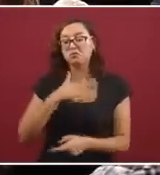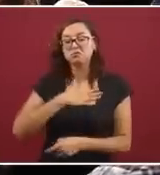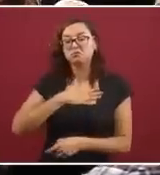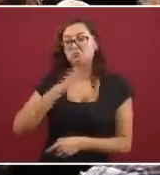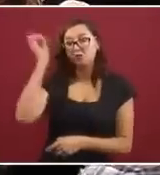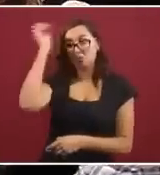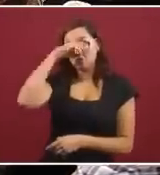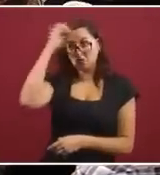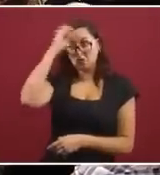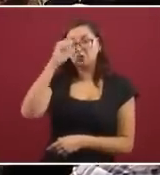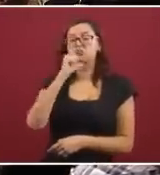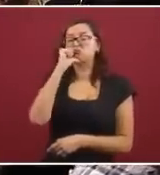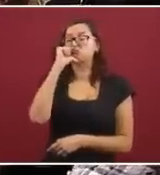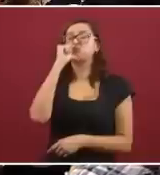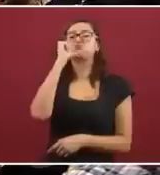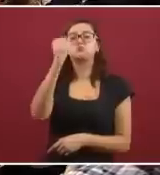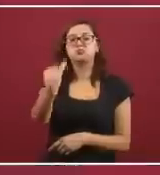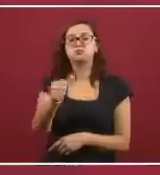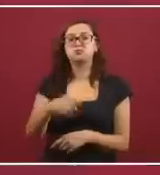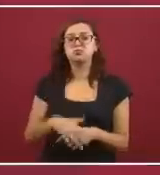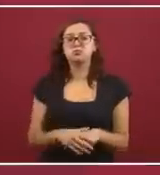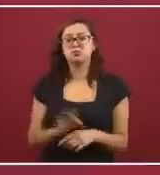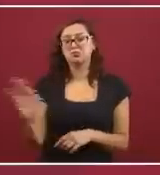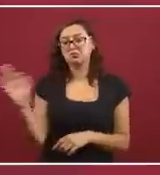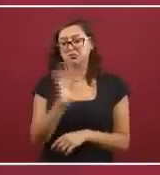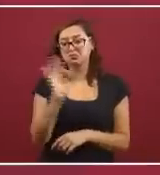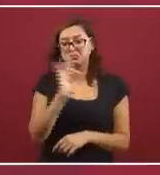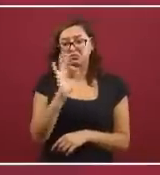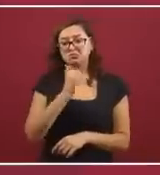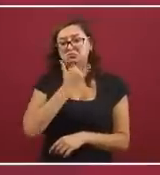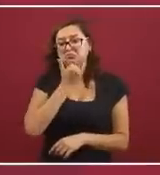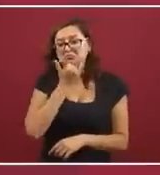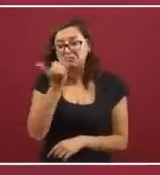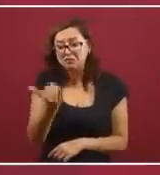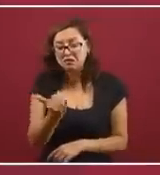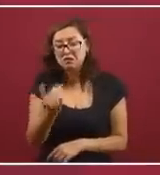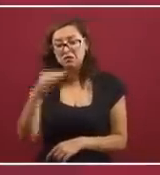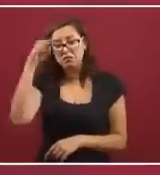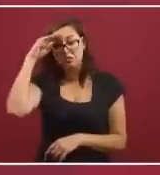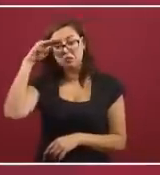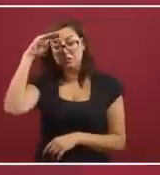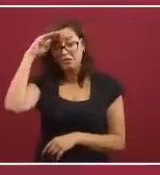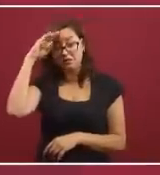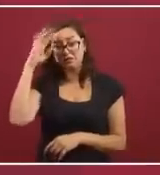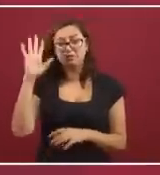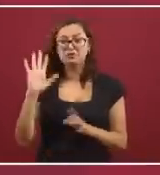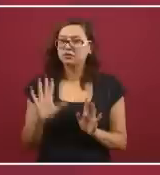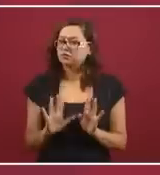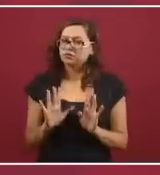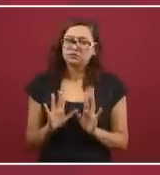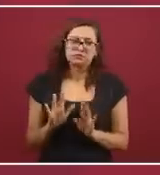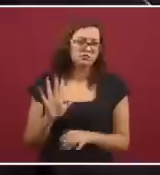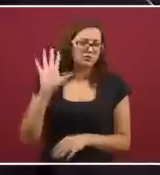no quiero que se vaya a malinterpretar hay un procedimiento legal